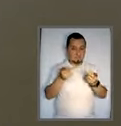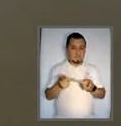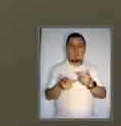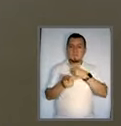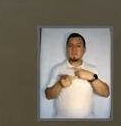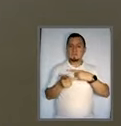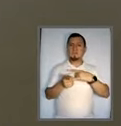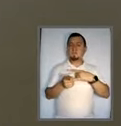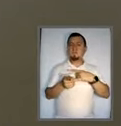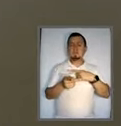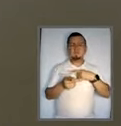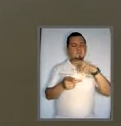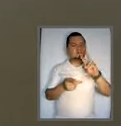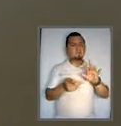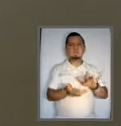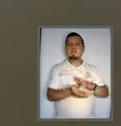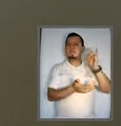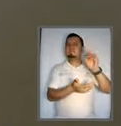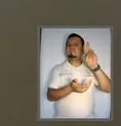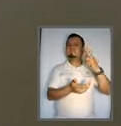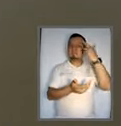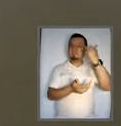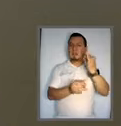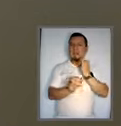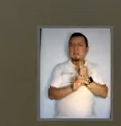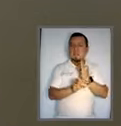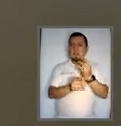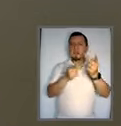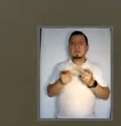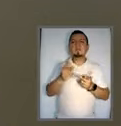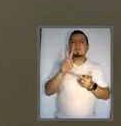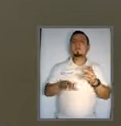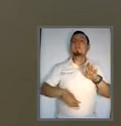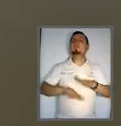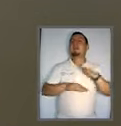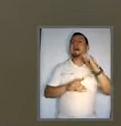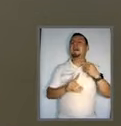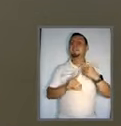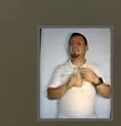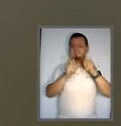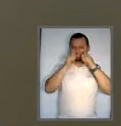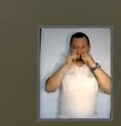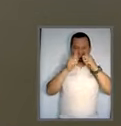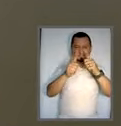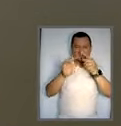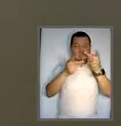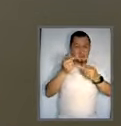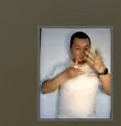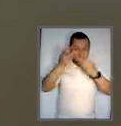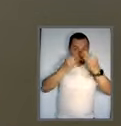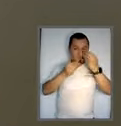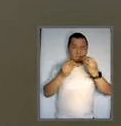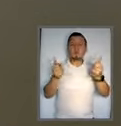que evolucionar. De hecho, yo les diría que lo que hemos construido en temas de contenidos, hemos acuñado un término que le llamamos